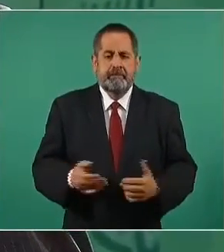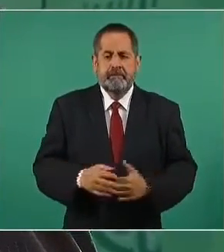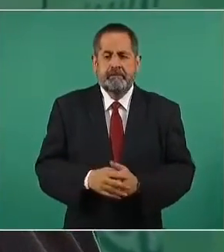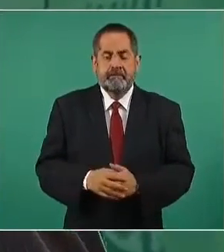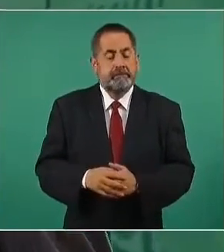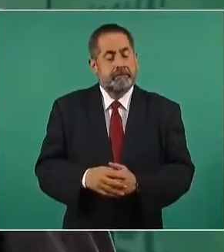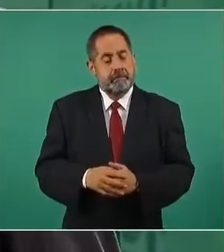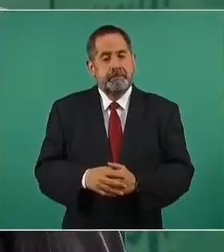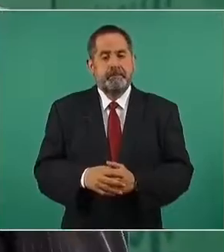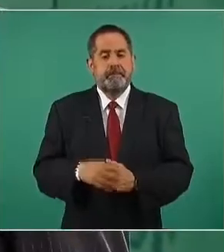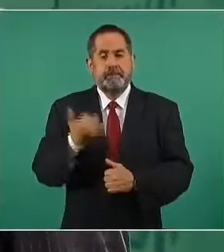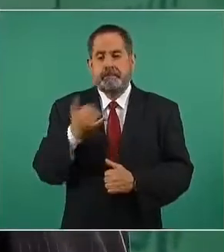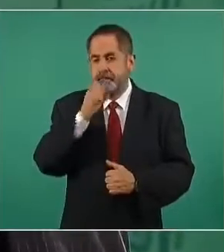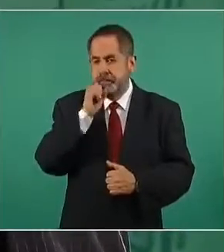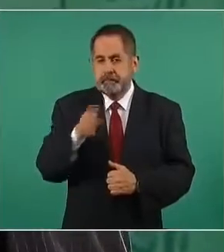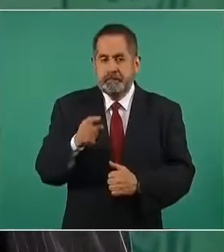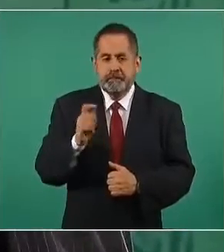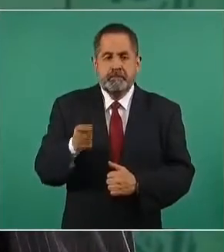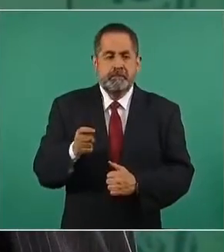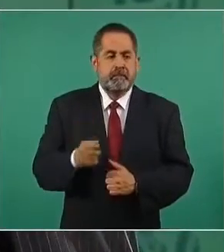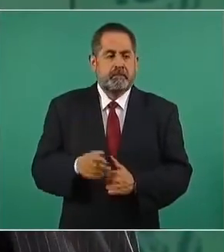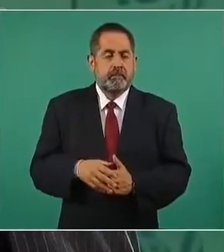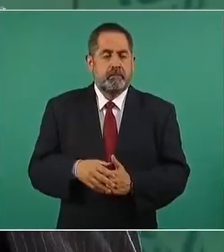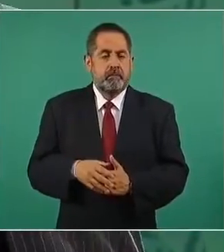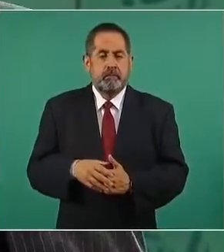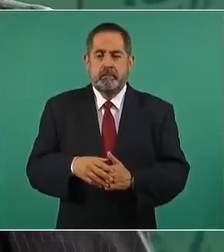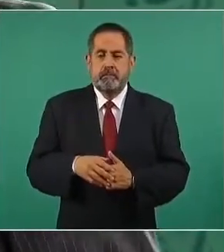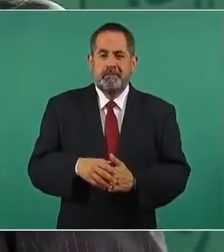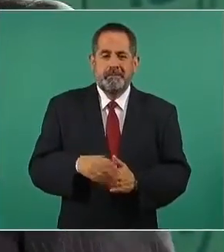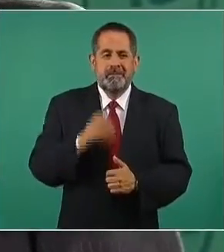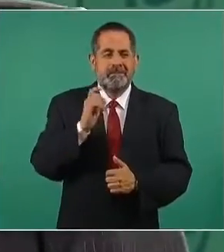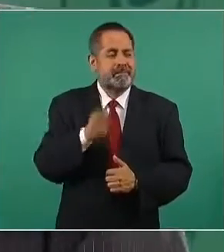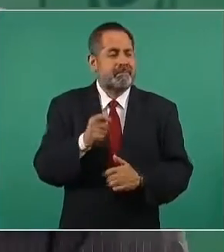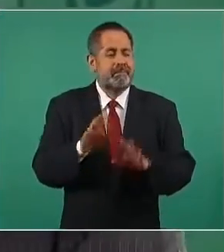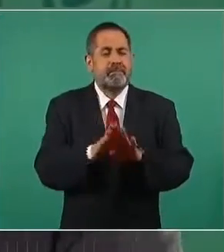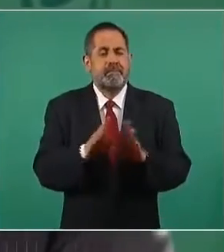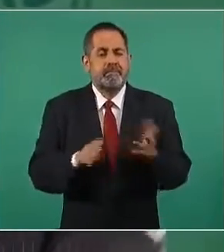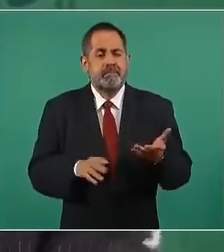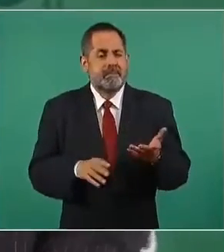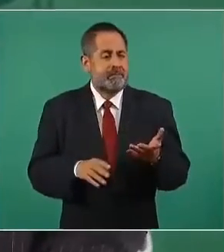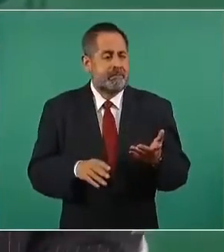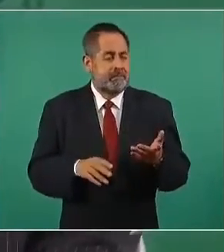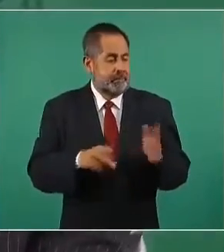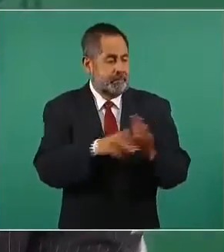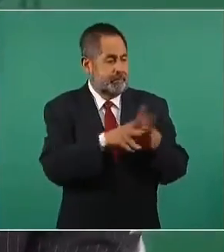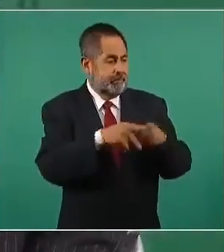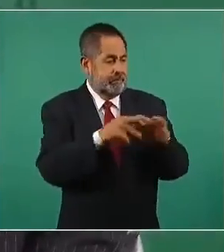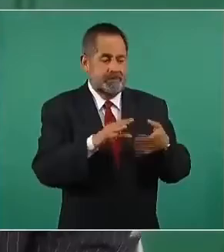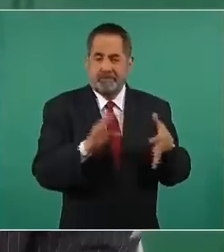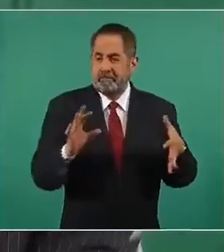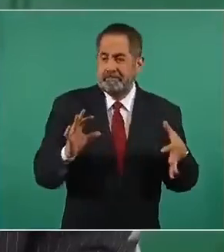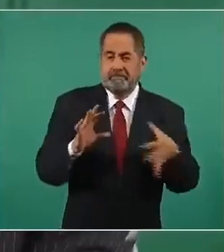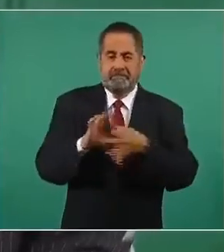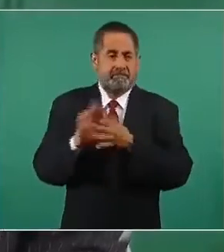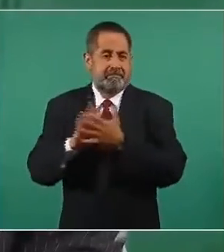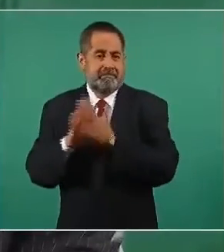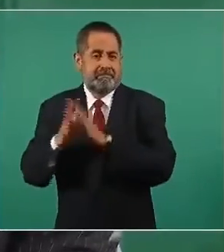y que se esté lo más distante que se pueda del poder